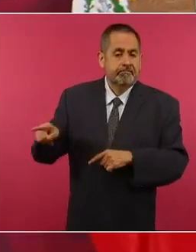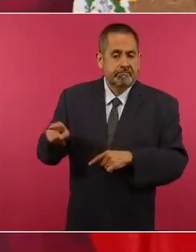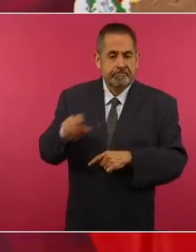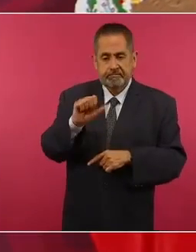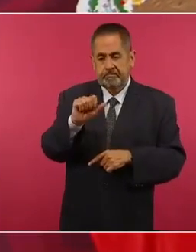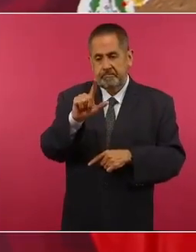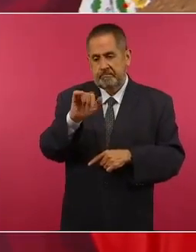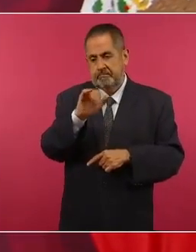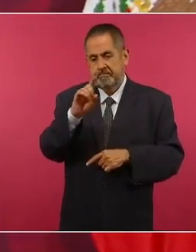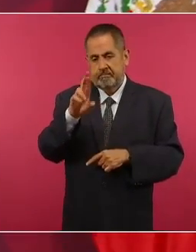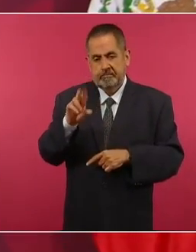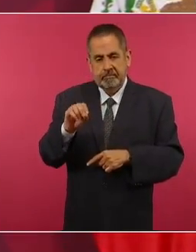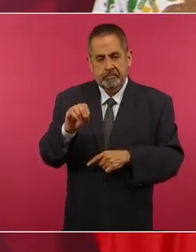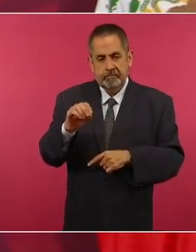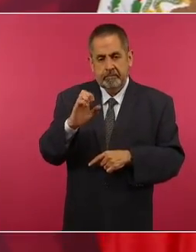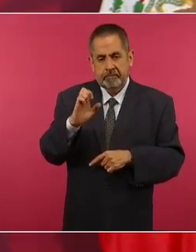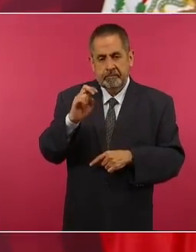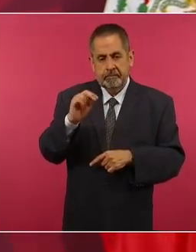Alejandro Encinas.